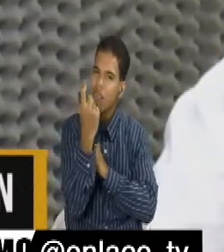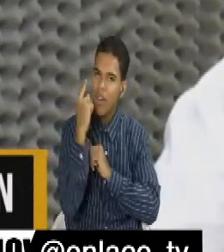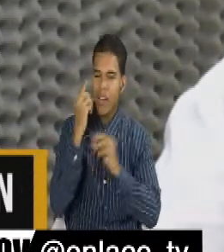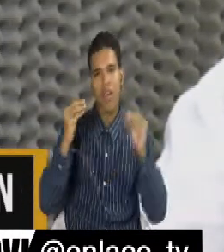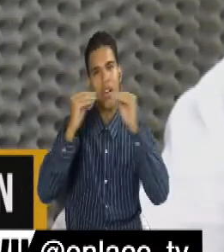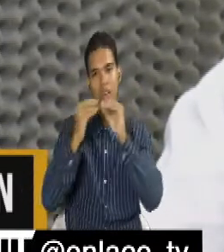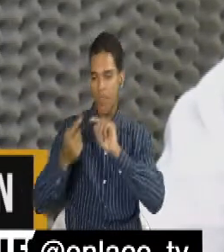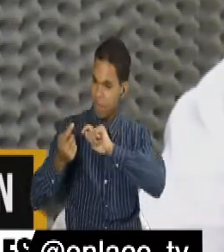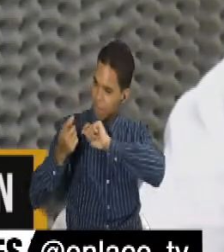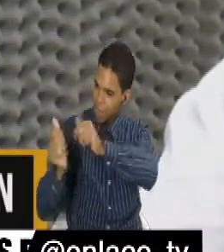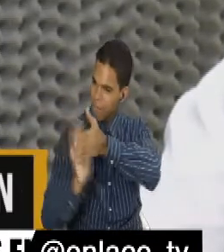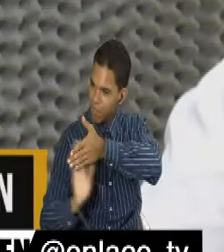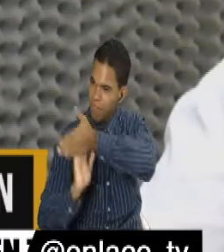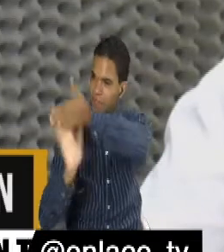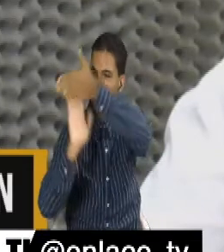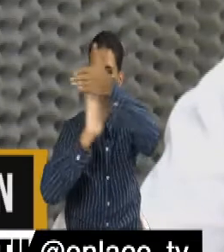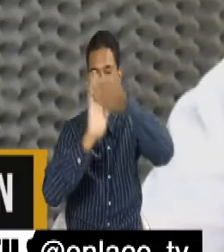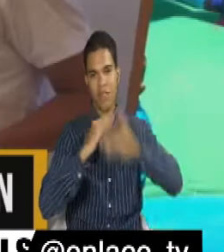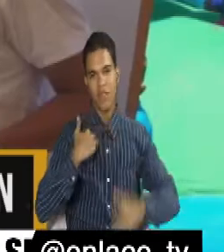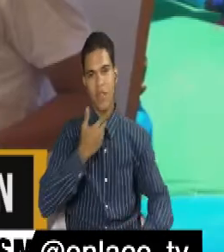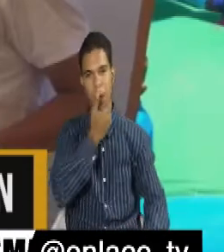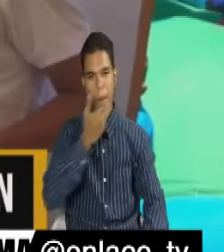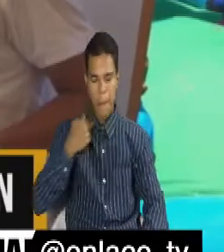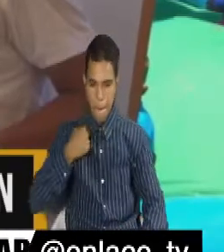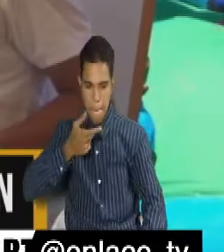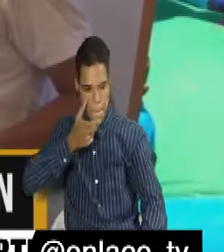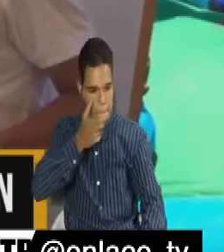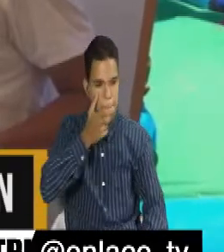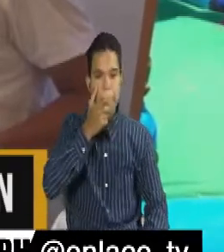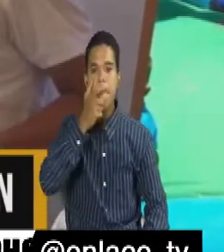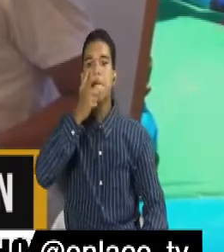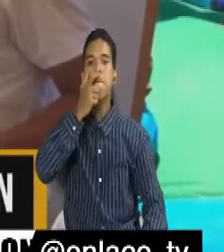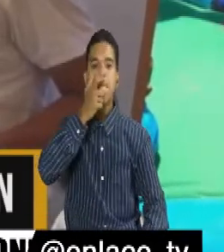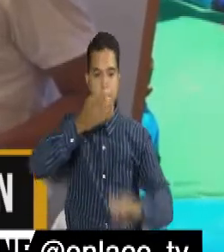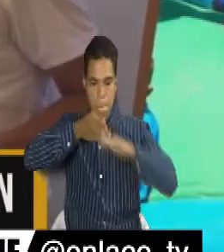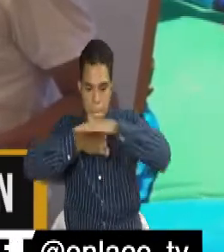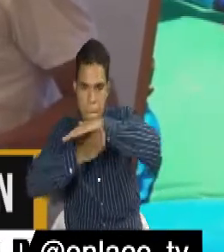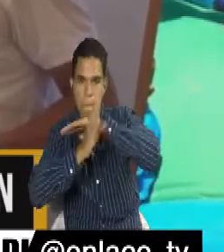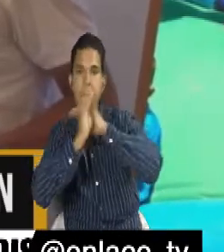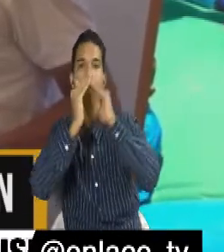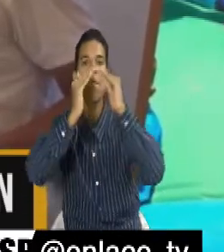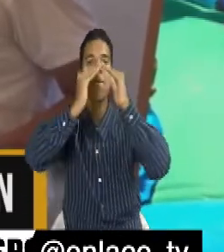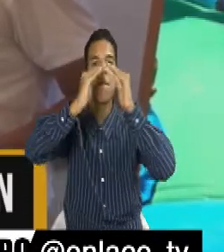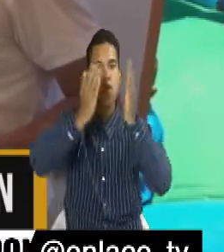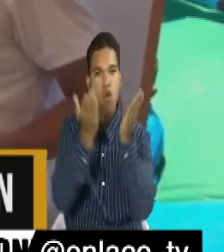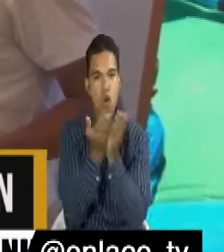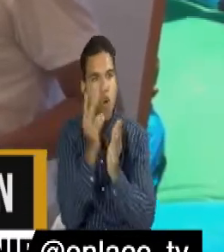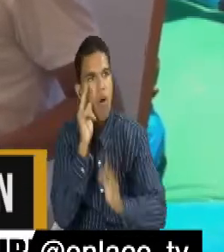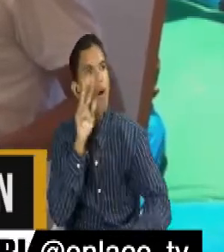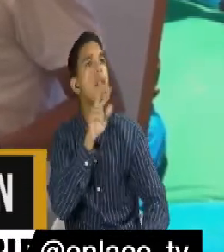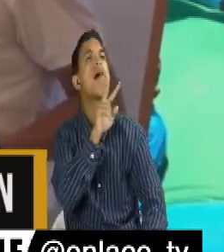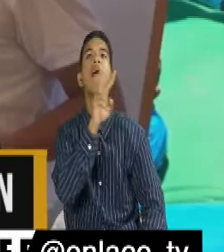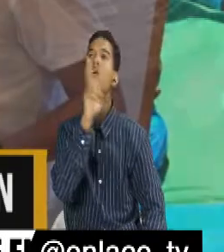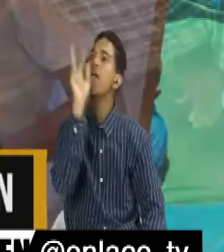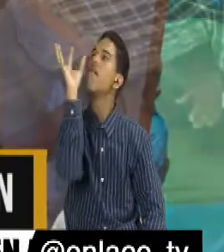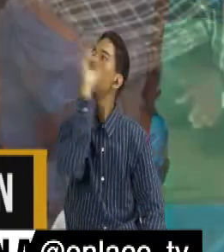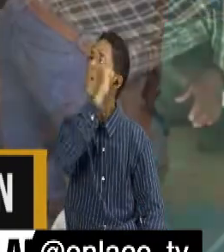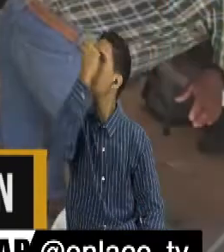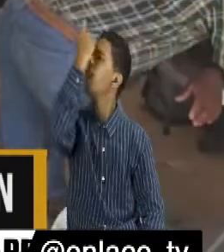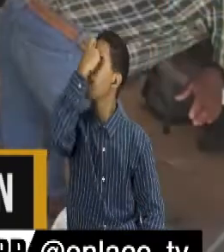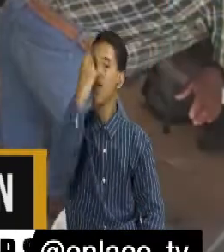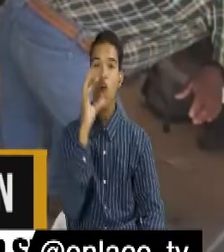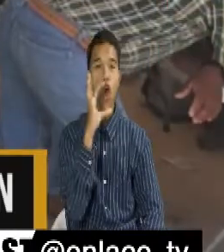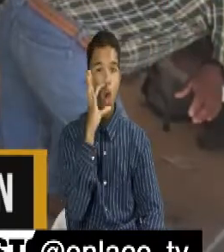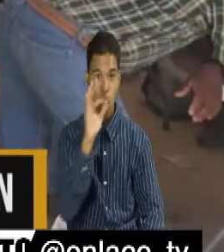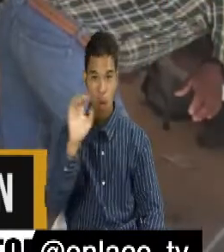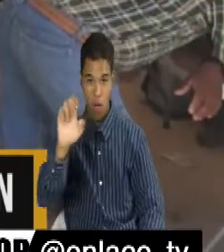procedimiento era, o el proceso más bien fue revisar esas condiciones que se encontraban en la escuela. La oferta institucional priorizó, según Elkin Limón, asesor